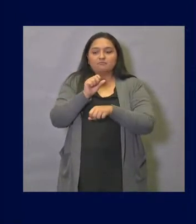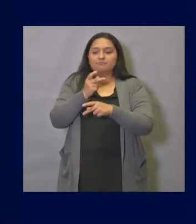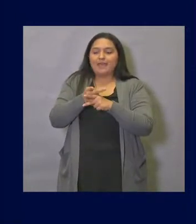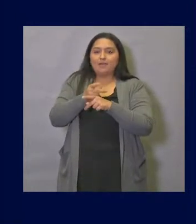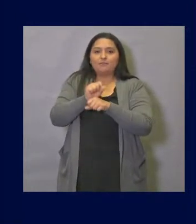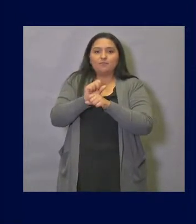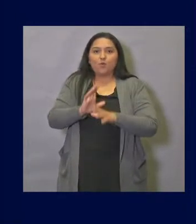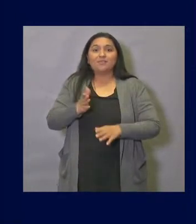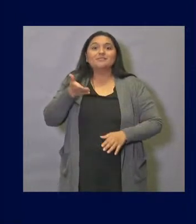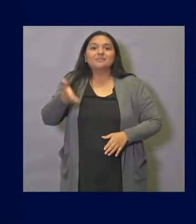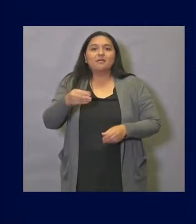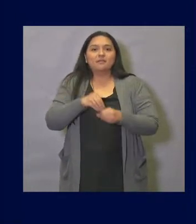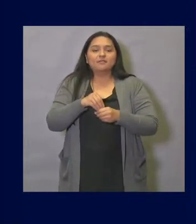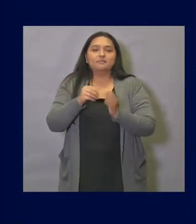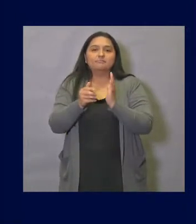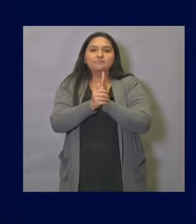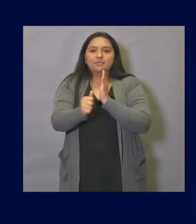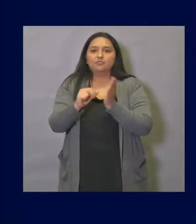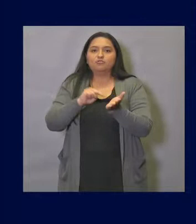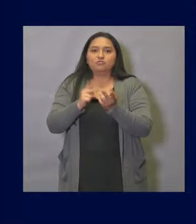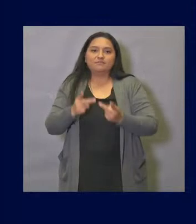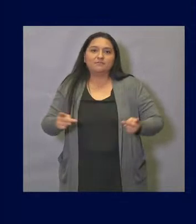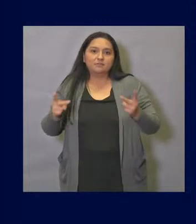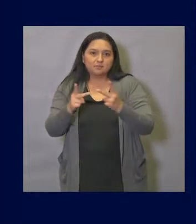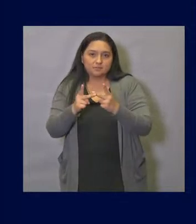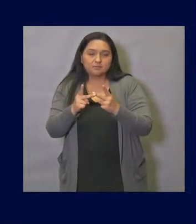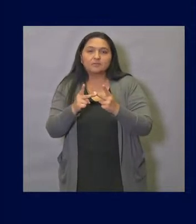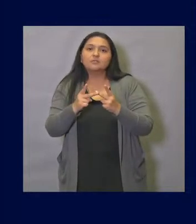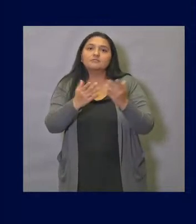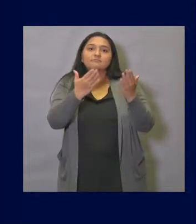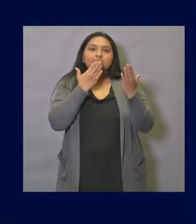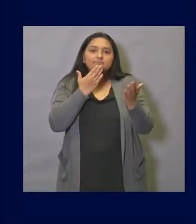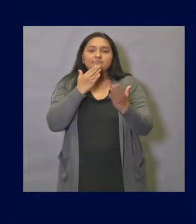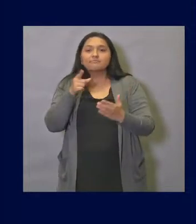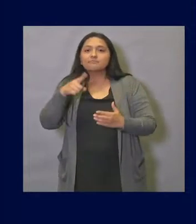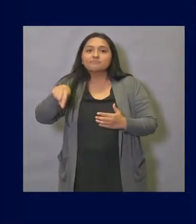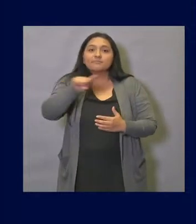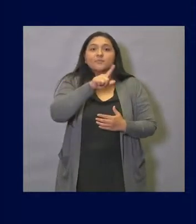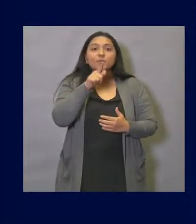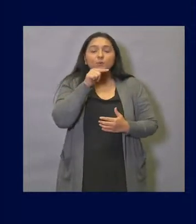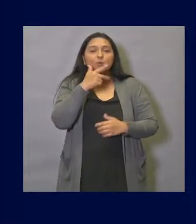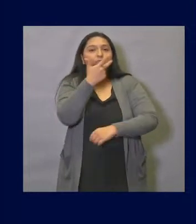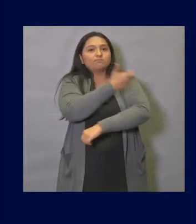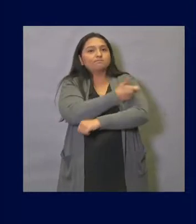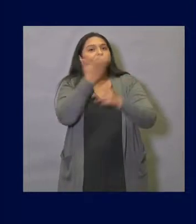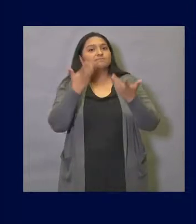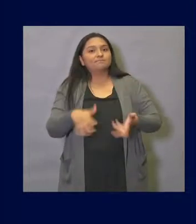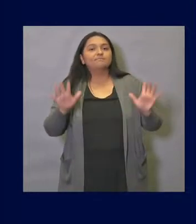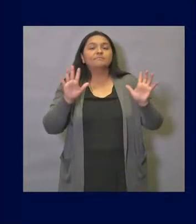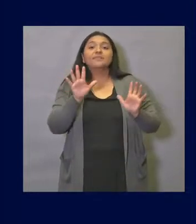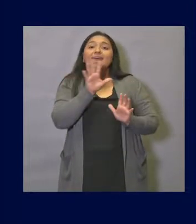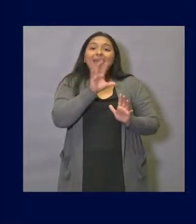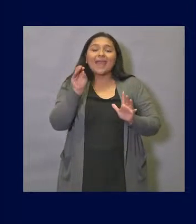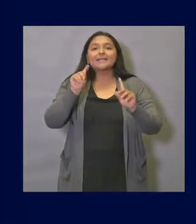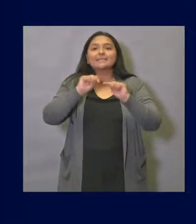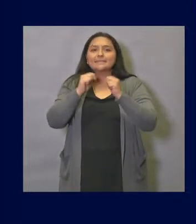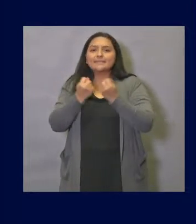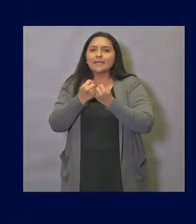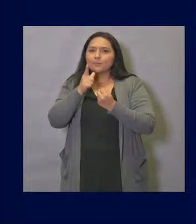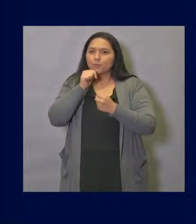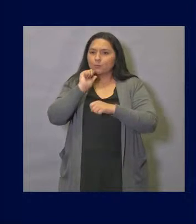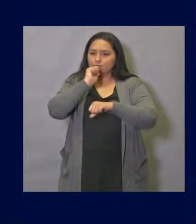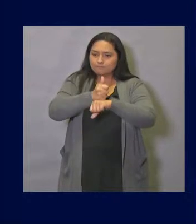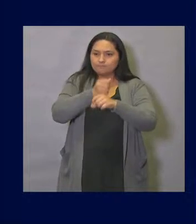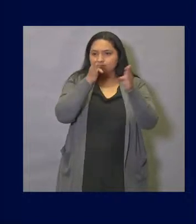enfermería especializada. Y estamos agradecidos a todos los que se vacunaron y a los equipos que coordinaron las vacunas en cada